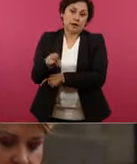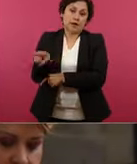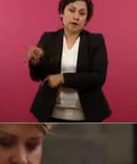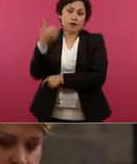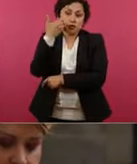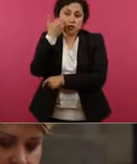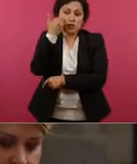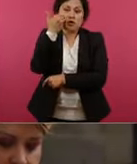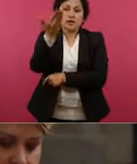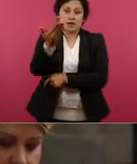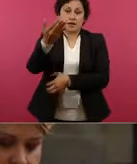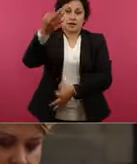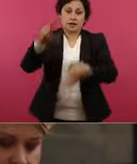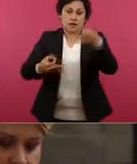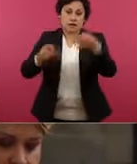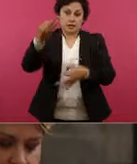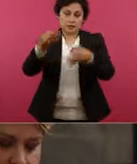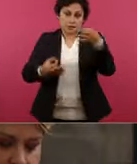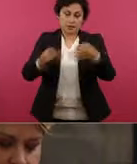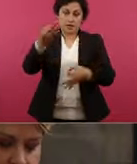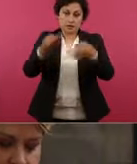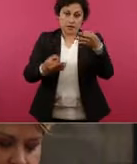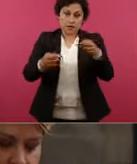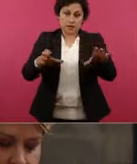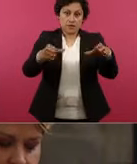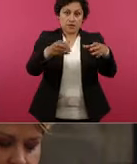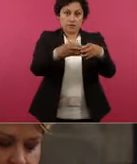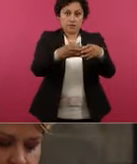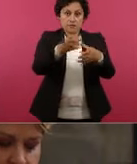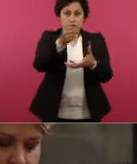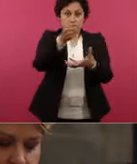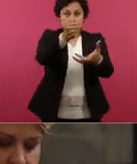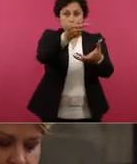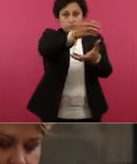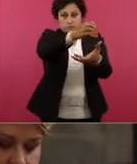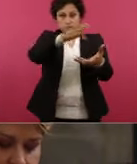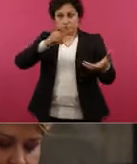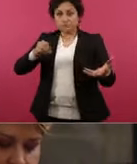Poder Judicial 25,000 millones de pesos.